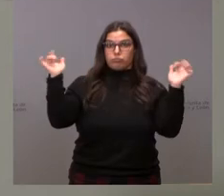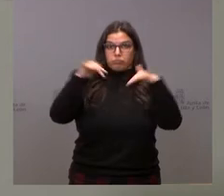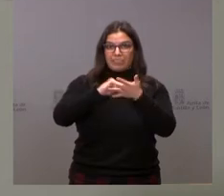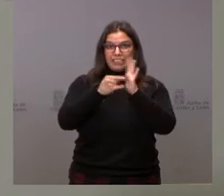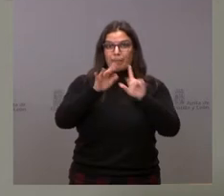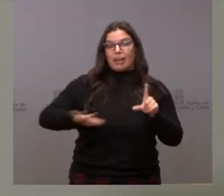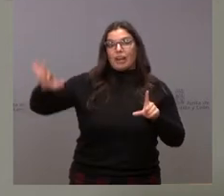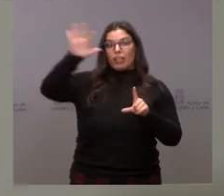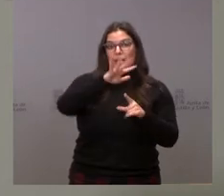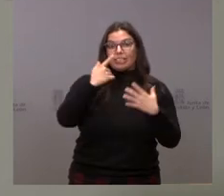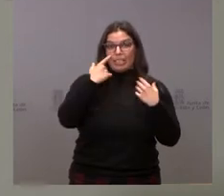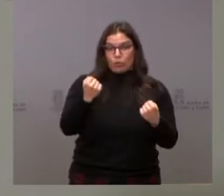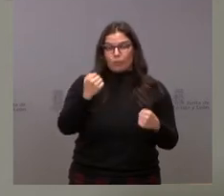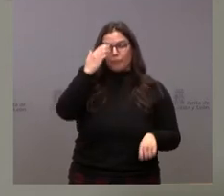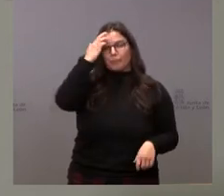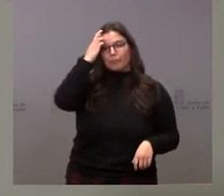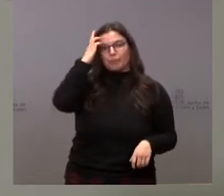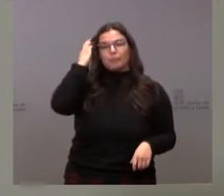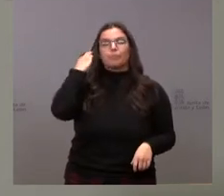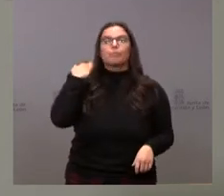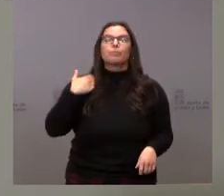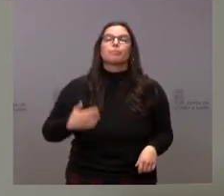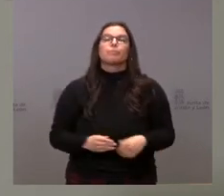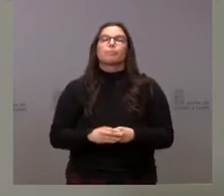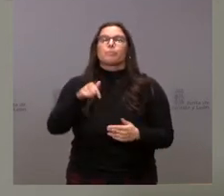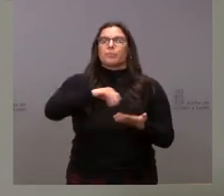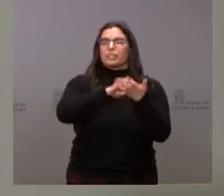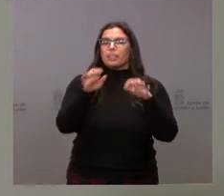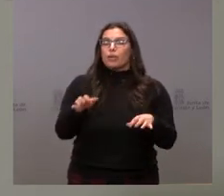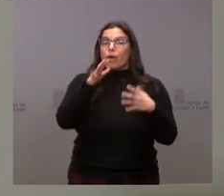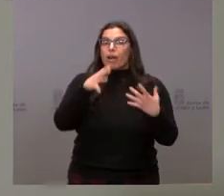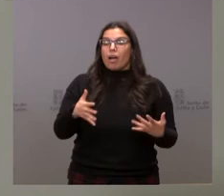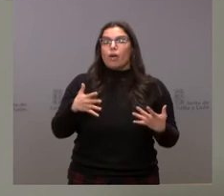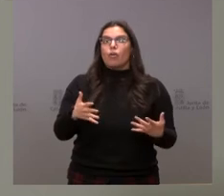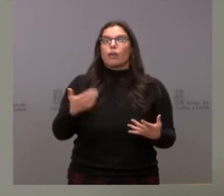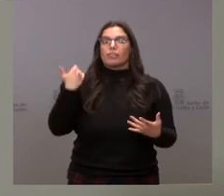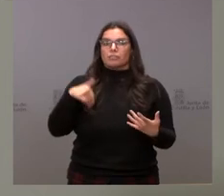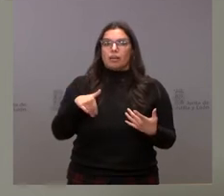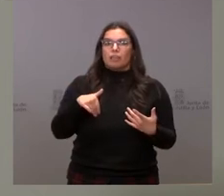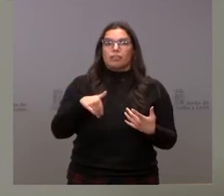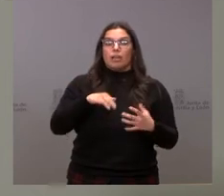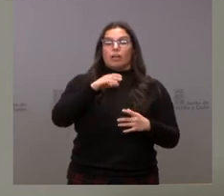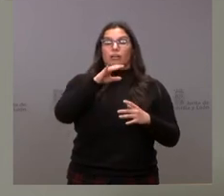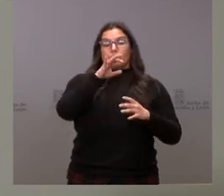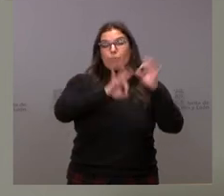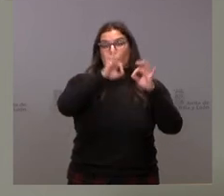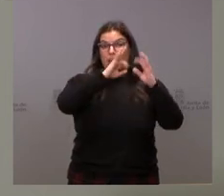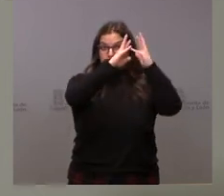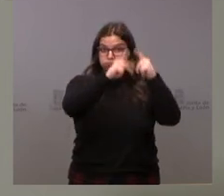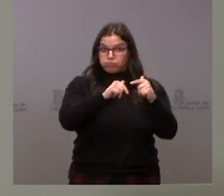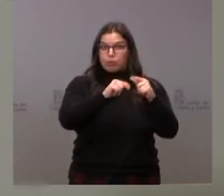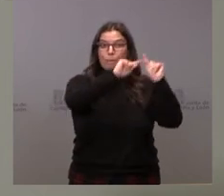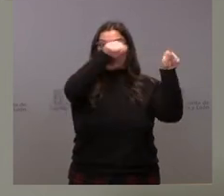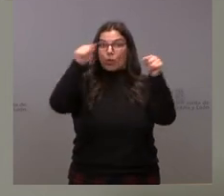salud que se celebró en la tarde de ayer en castilla y león' en este momento se consolida el descenso de la incidencia en todas las provincias